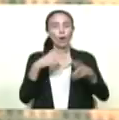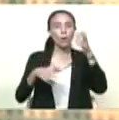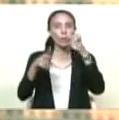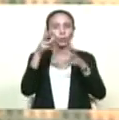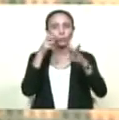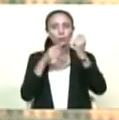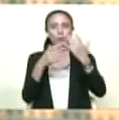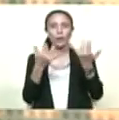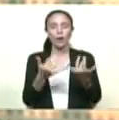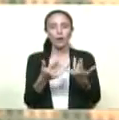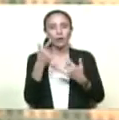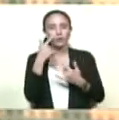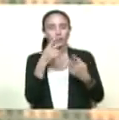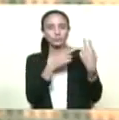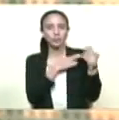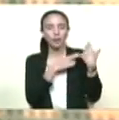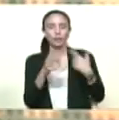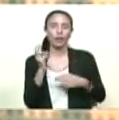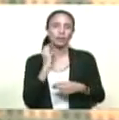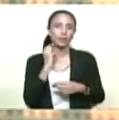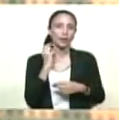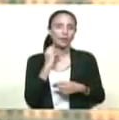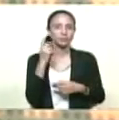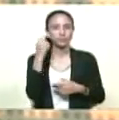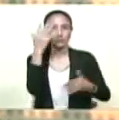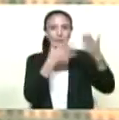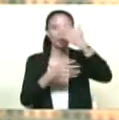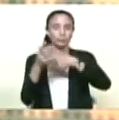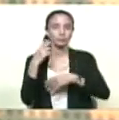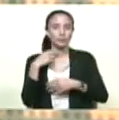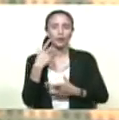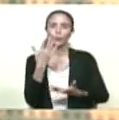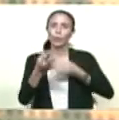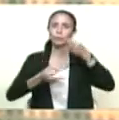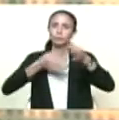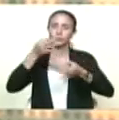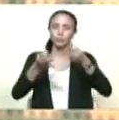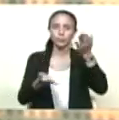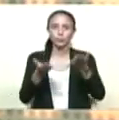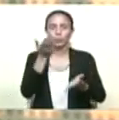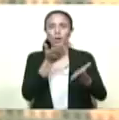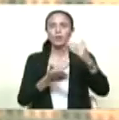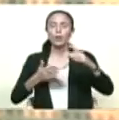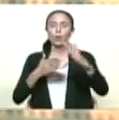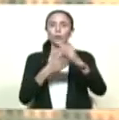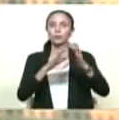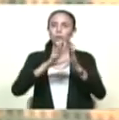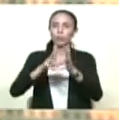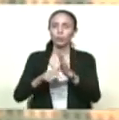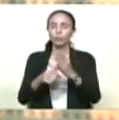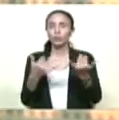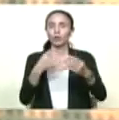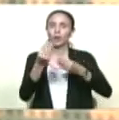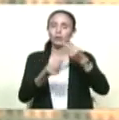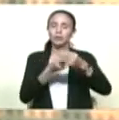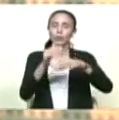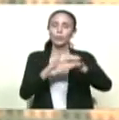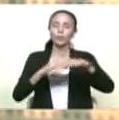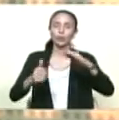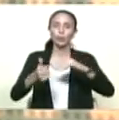al fiscal de la república tarek william saab da todo este balance de anticorrupción en el que se ha abocado el ministerio público durante los